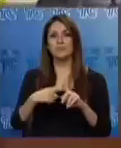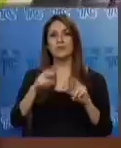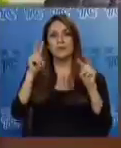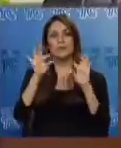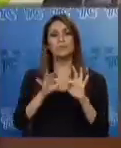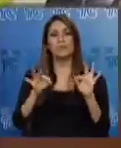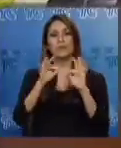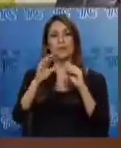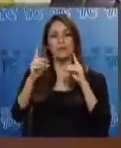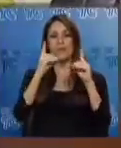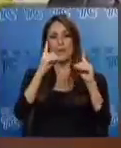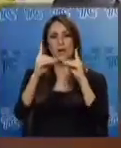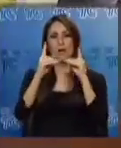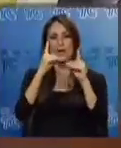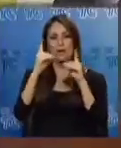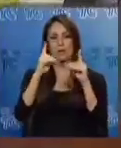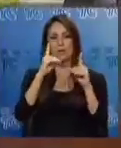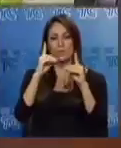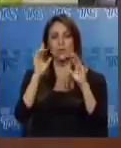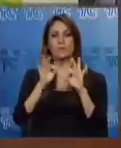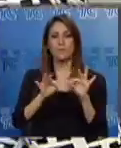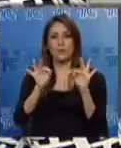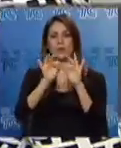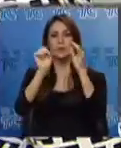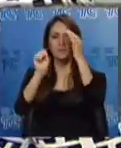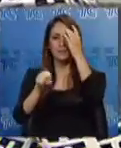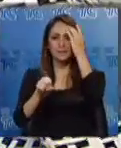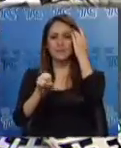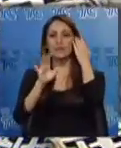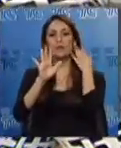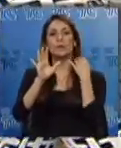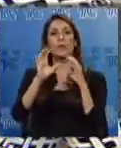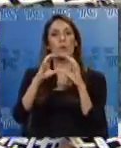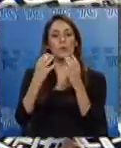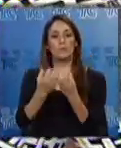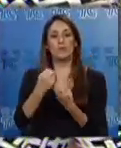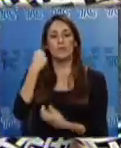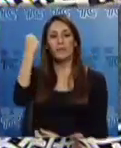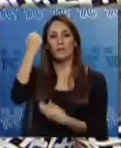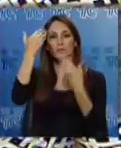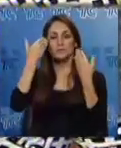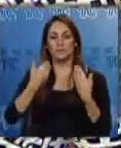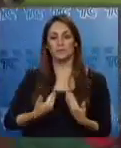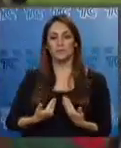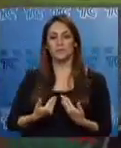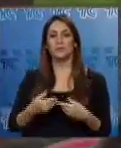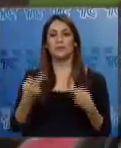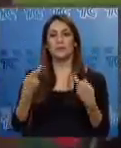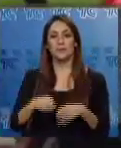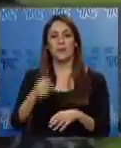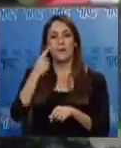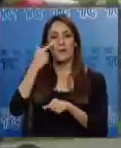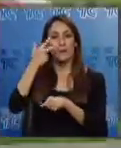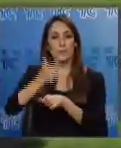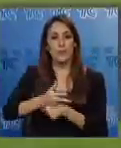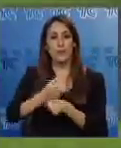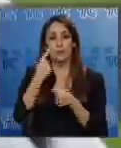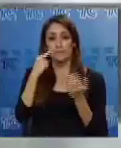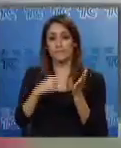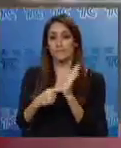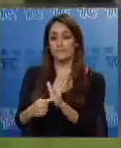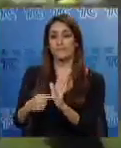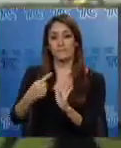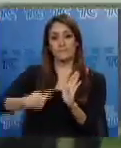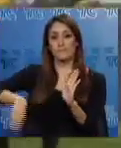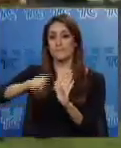constante con el fin de remitir un comunicado oficial a la Comisión Interamericana de Derechos Humanos así como videos que avalan el irrespeto a la